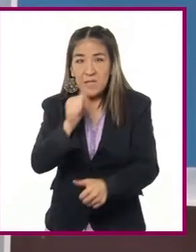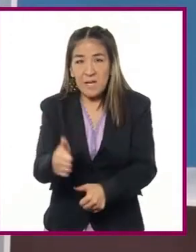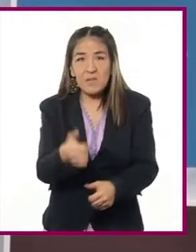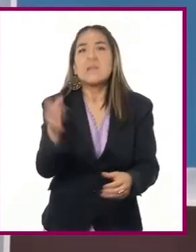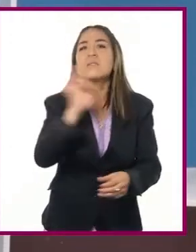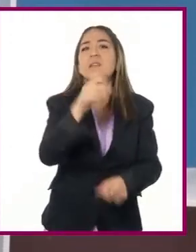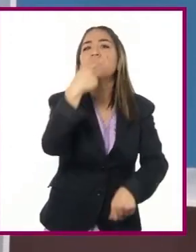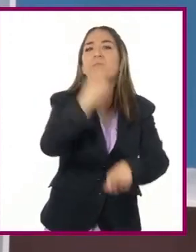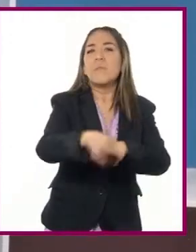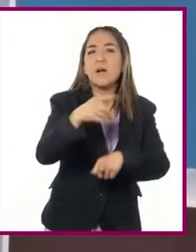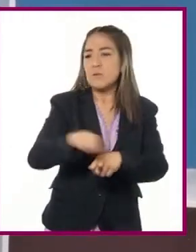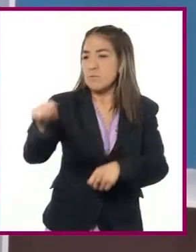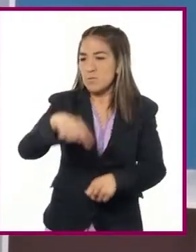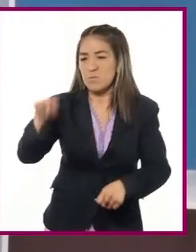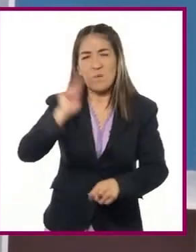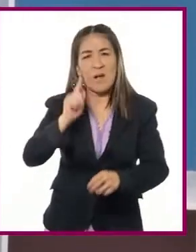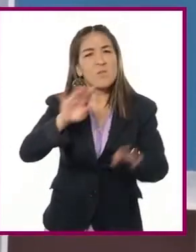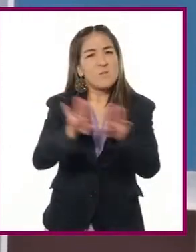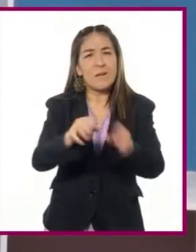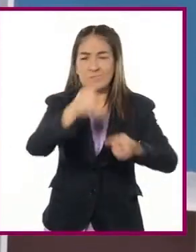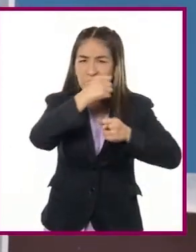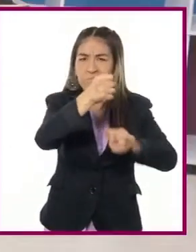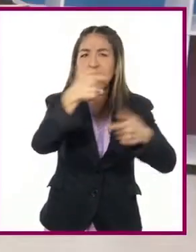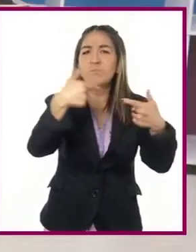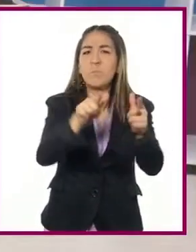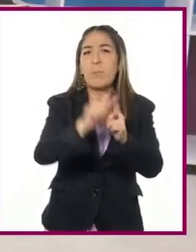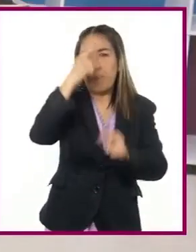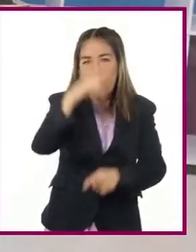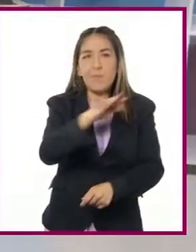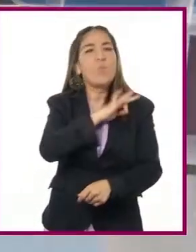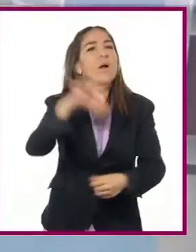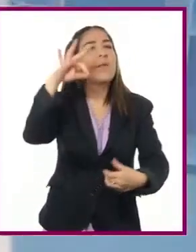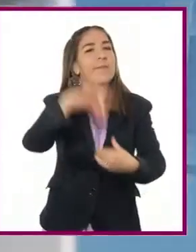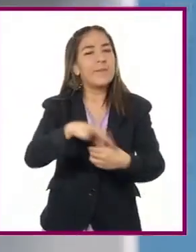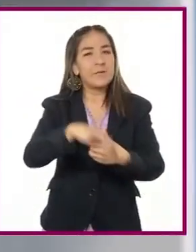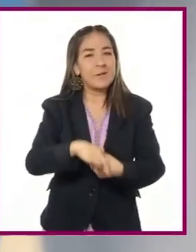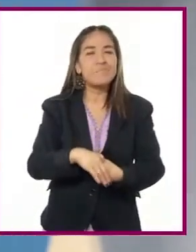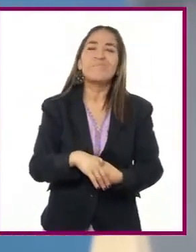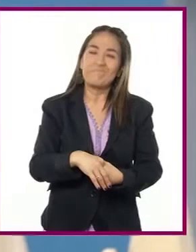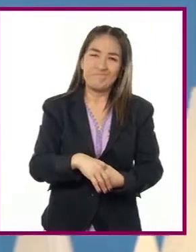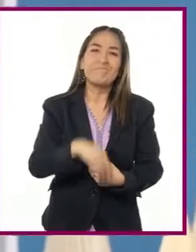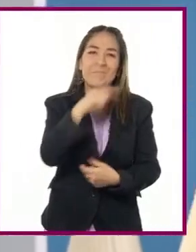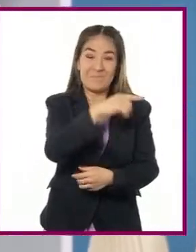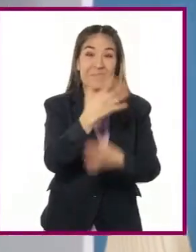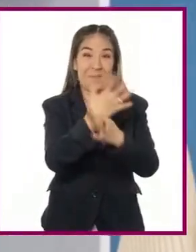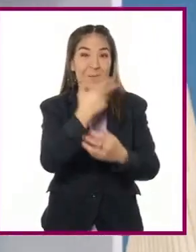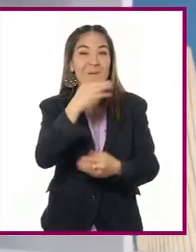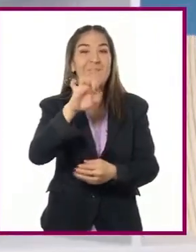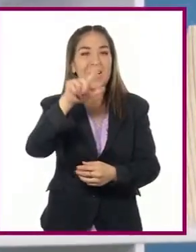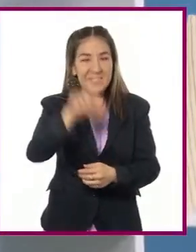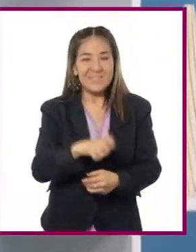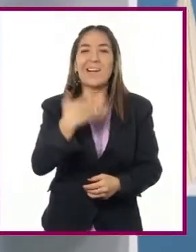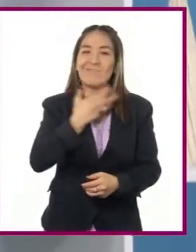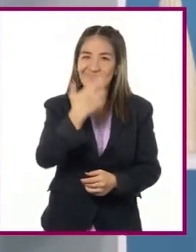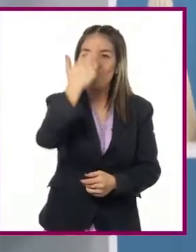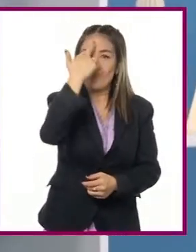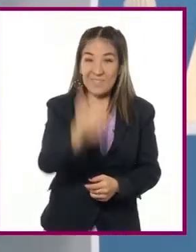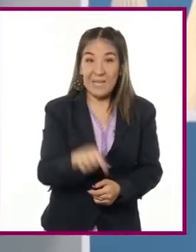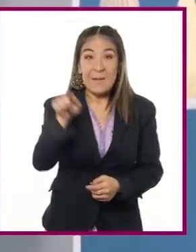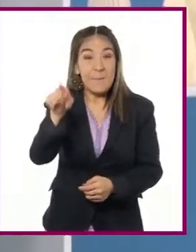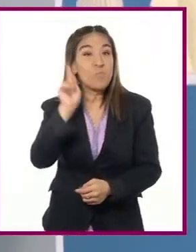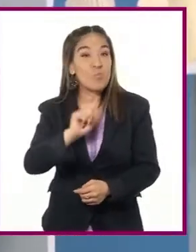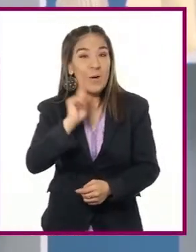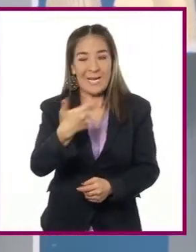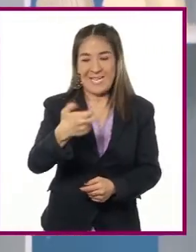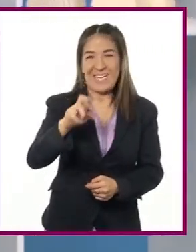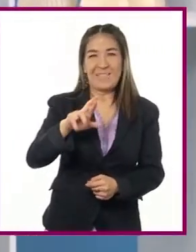que se organicen para votar y ser votadas. Y tenía razón, porque justamente de esto se valió Hermila